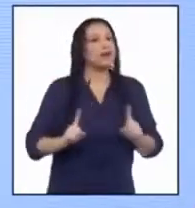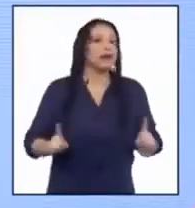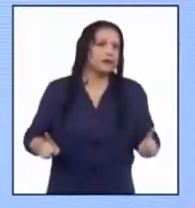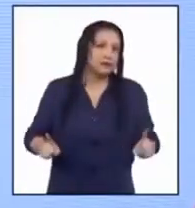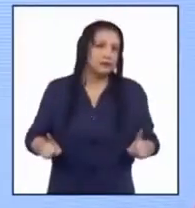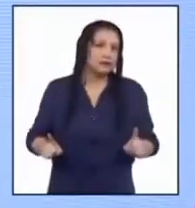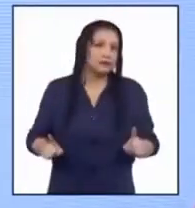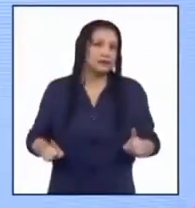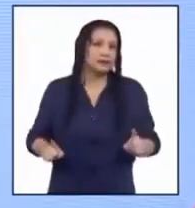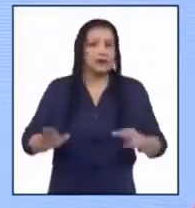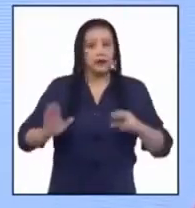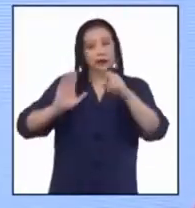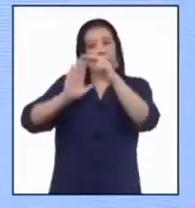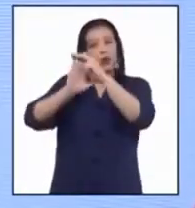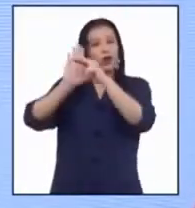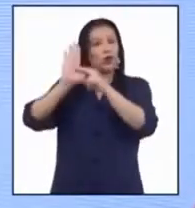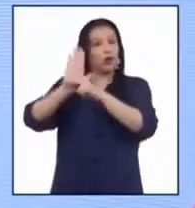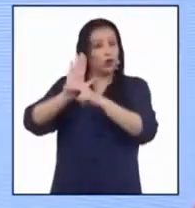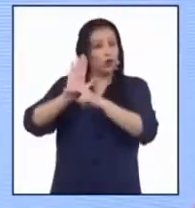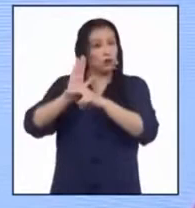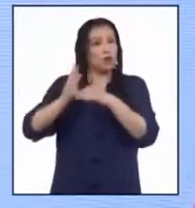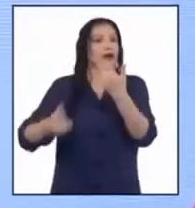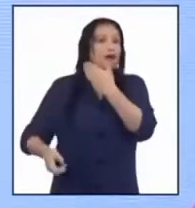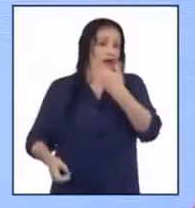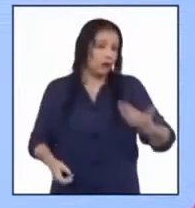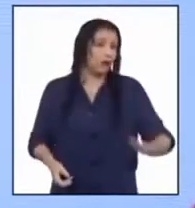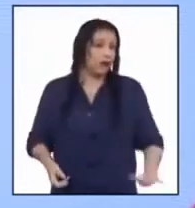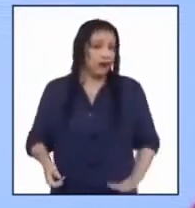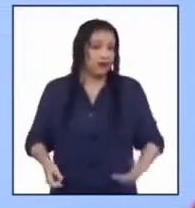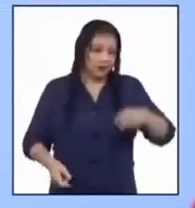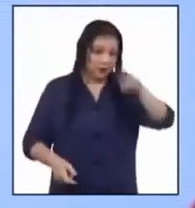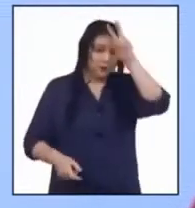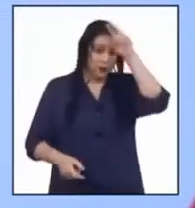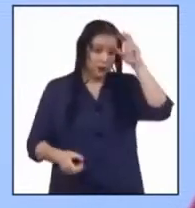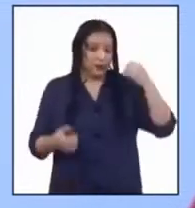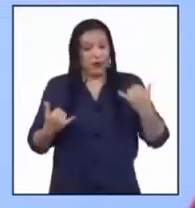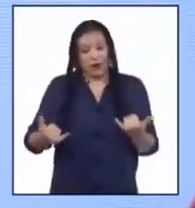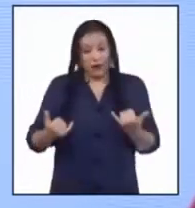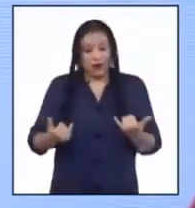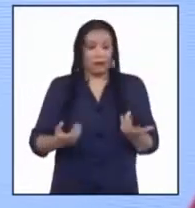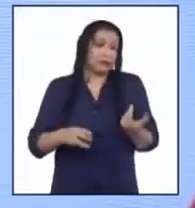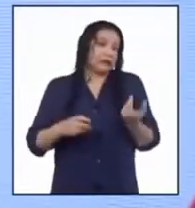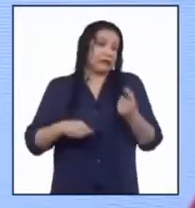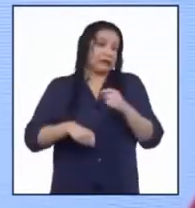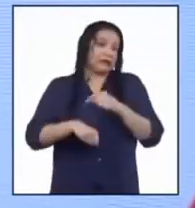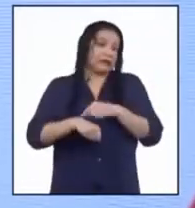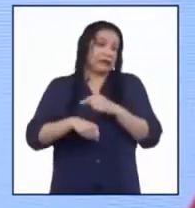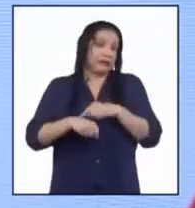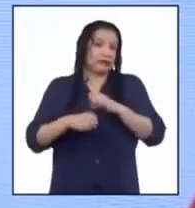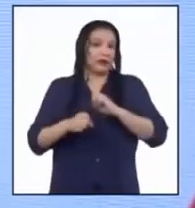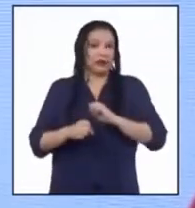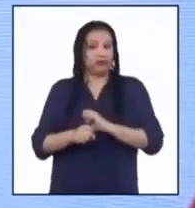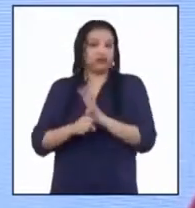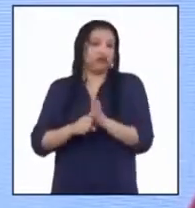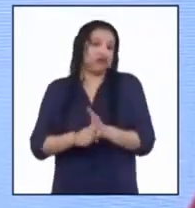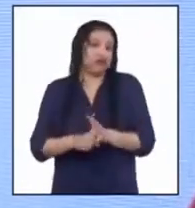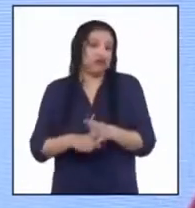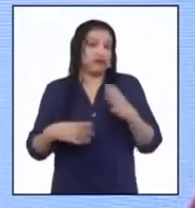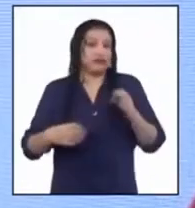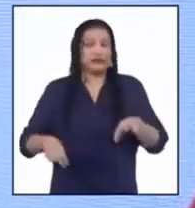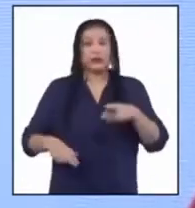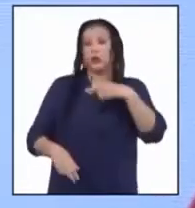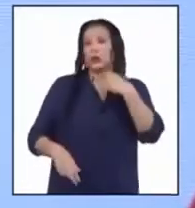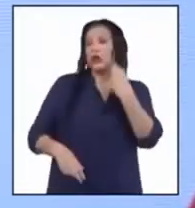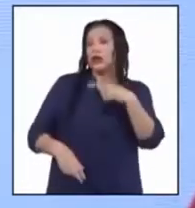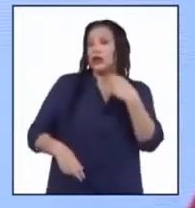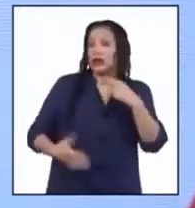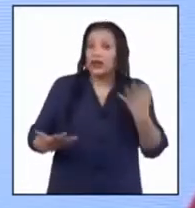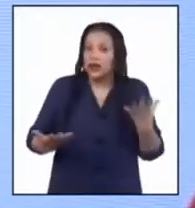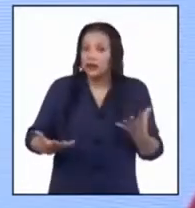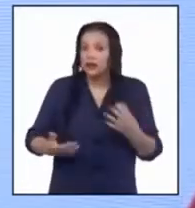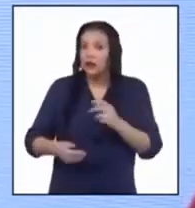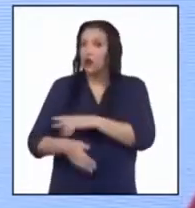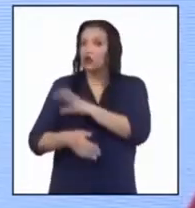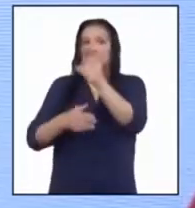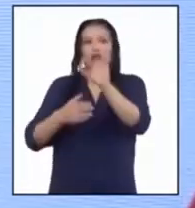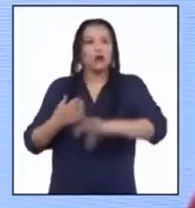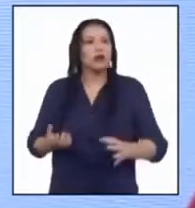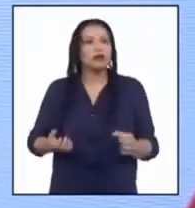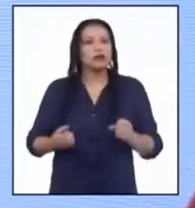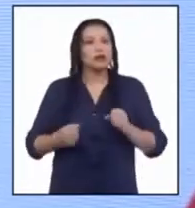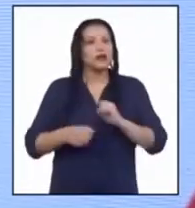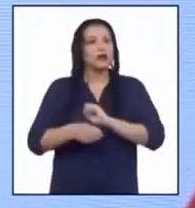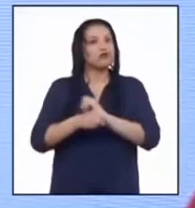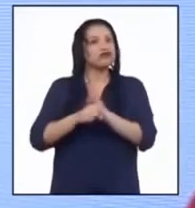por disposición del gobierno nacional, por las circunstancias que afectan la vida de la nación a consecuencia de la pandemia,